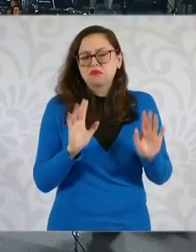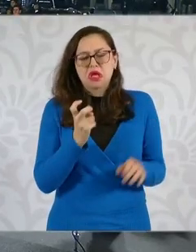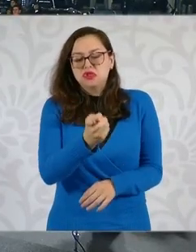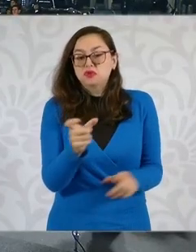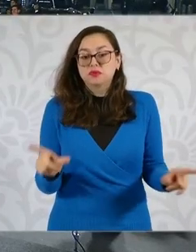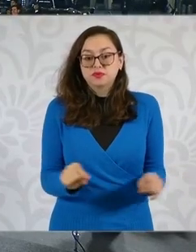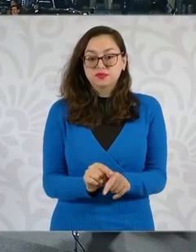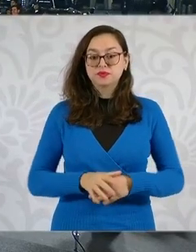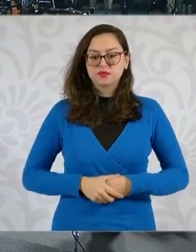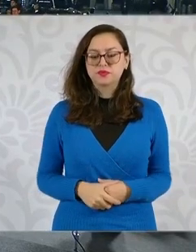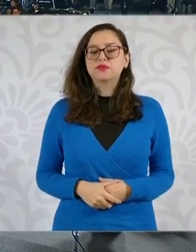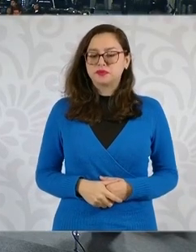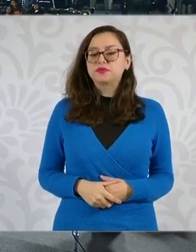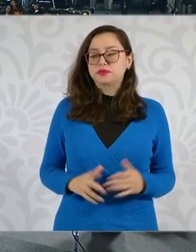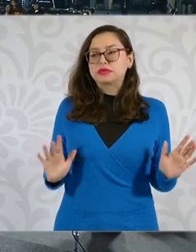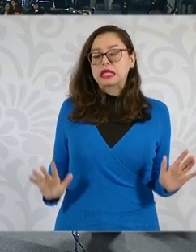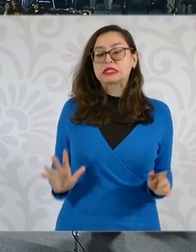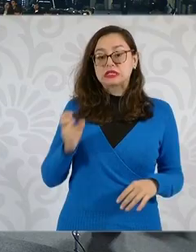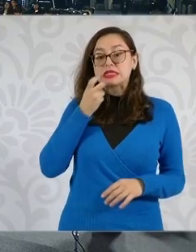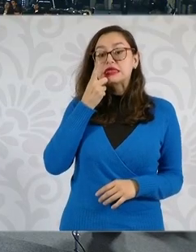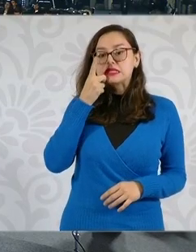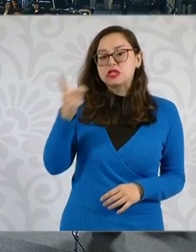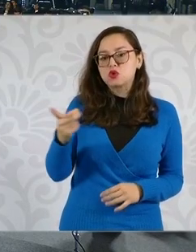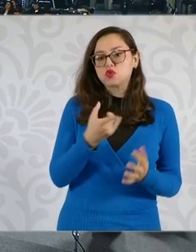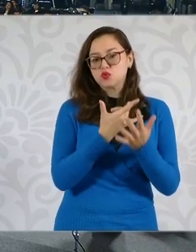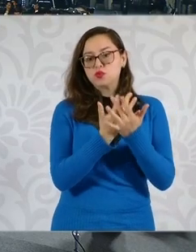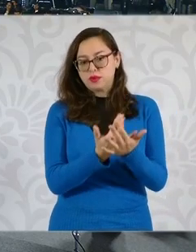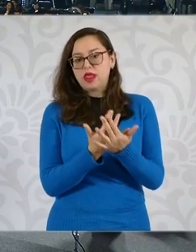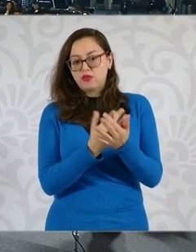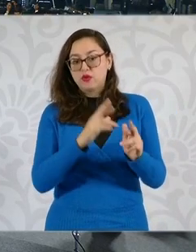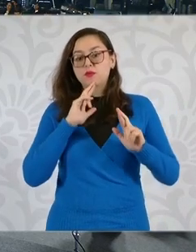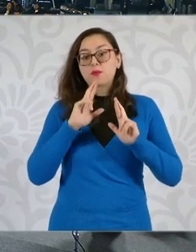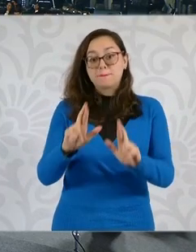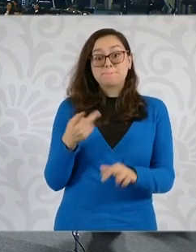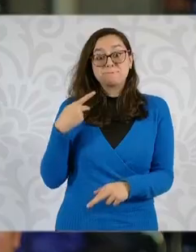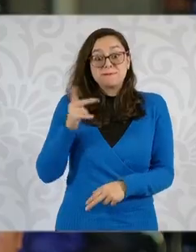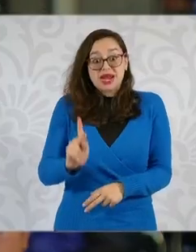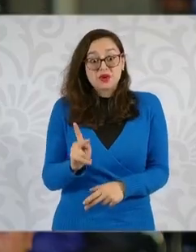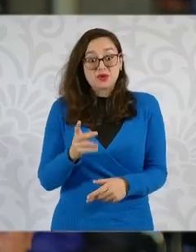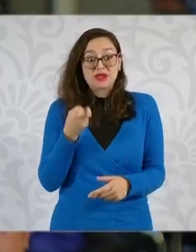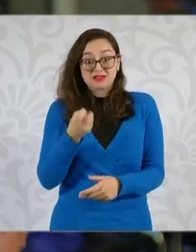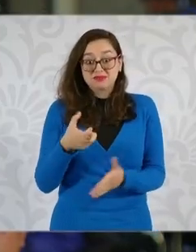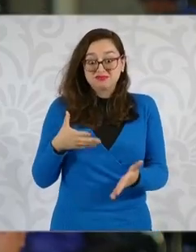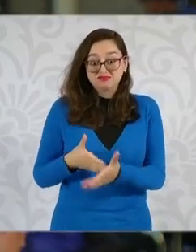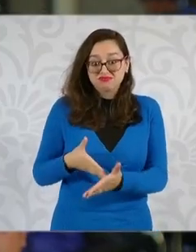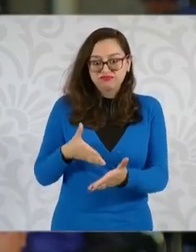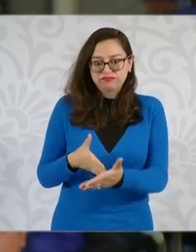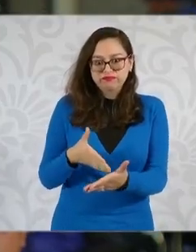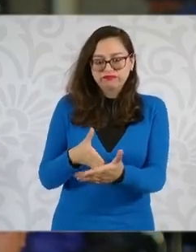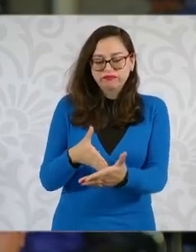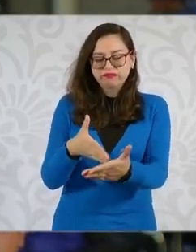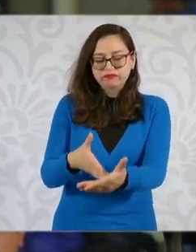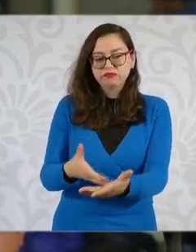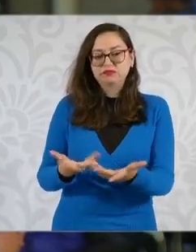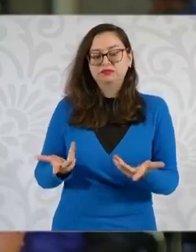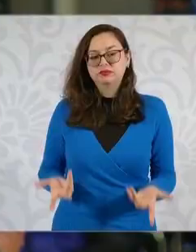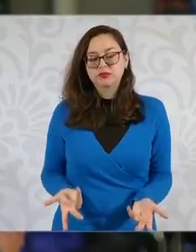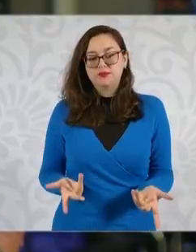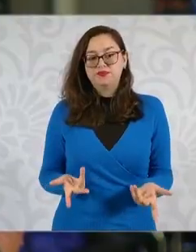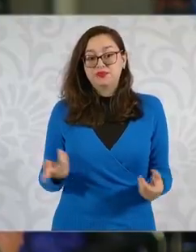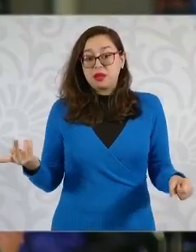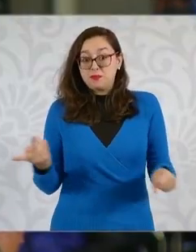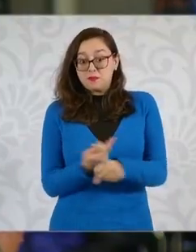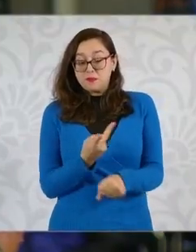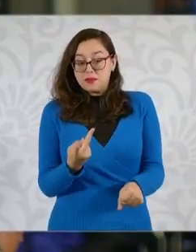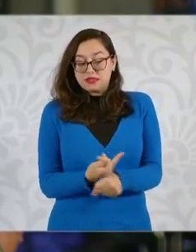y bueno esto no podría llegar a frenar o pausar cada vez más en elección de jueces magistrados y ministros usted ahorita